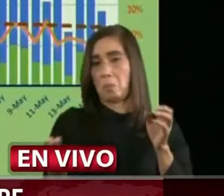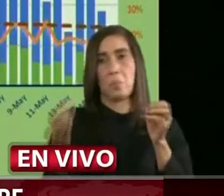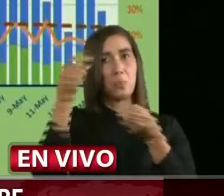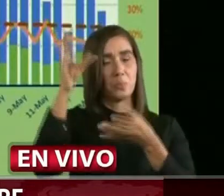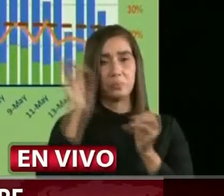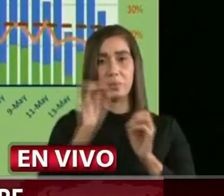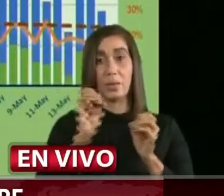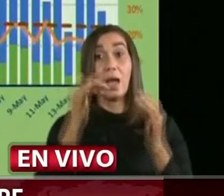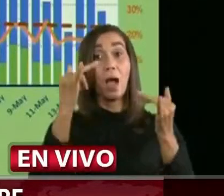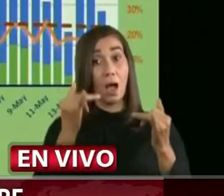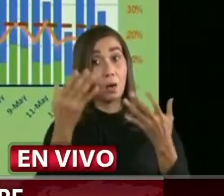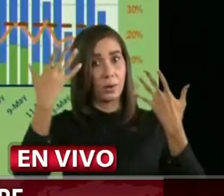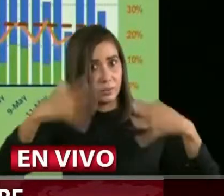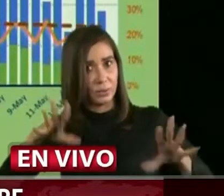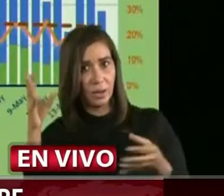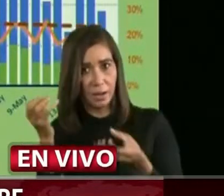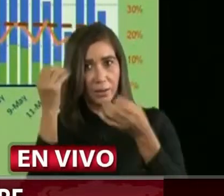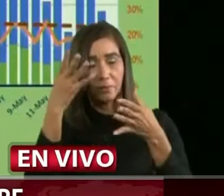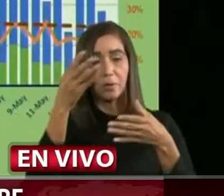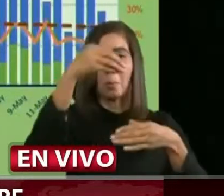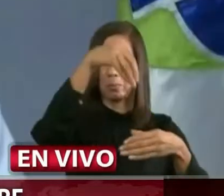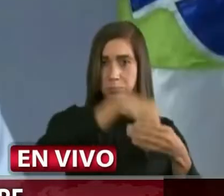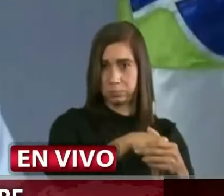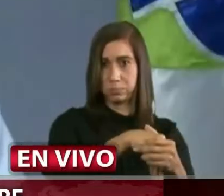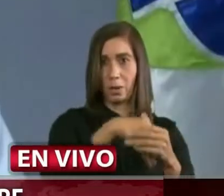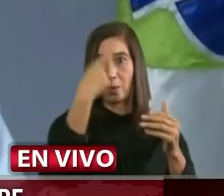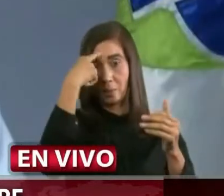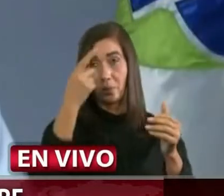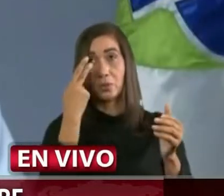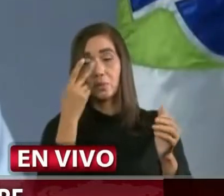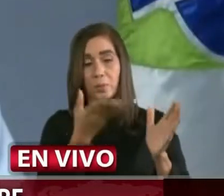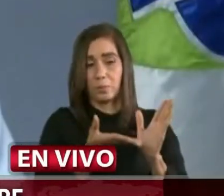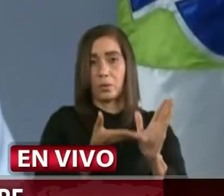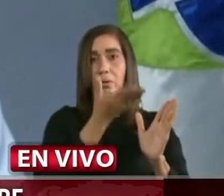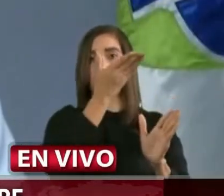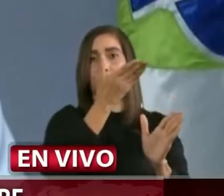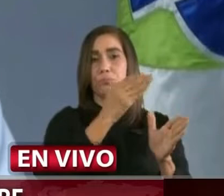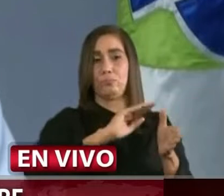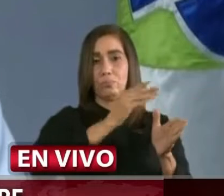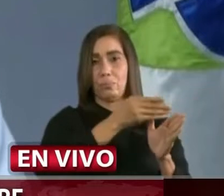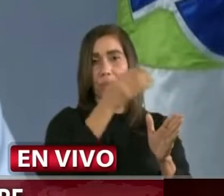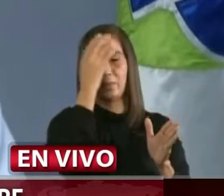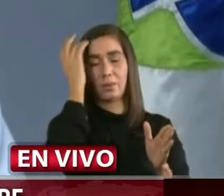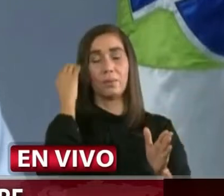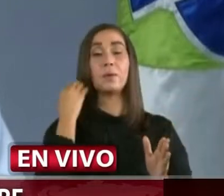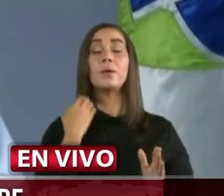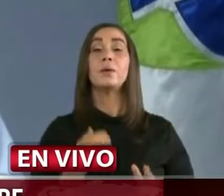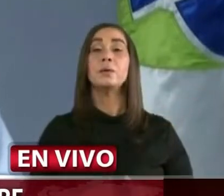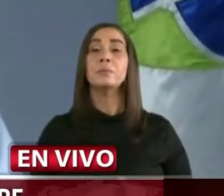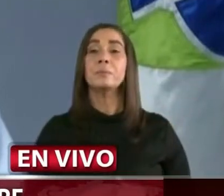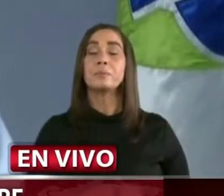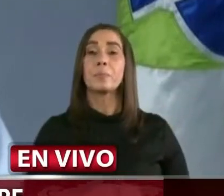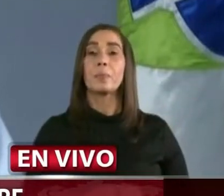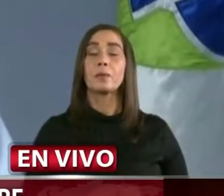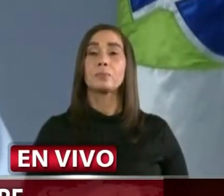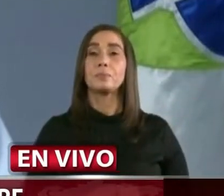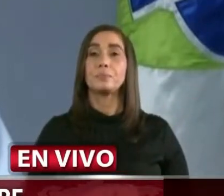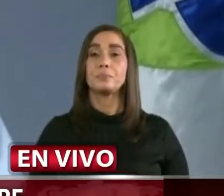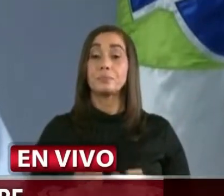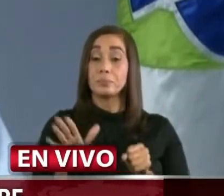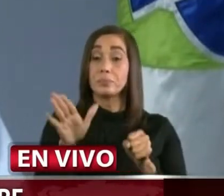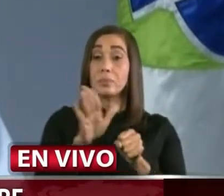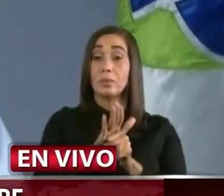descartados que habían cumplido su ciclo del padecimiento. El total de